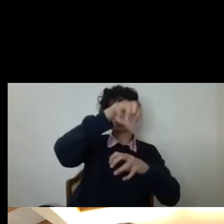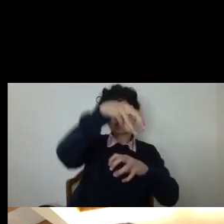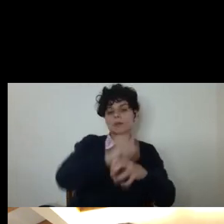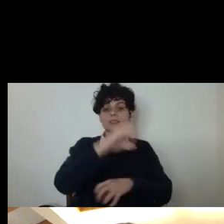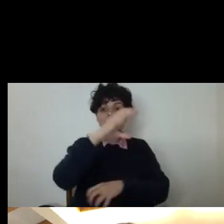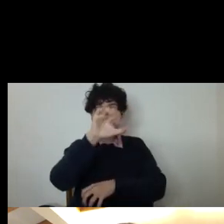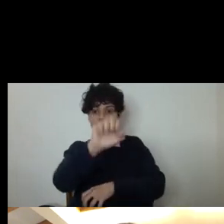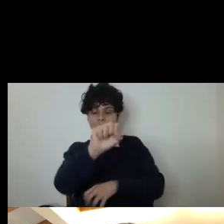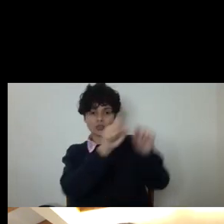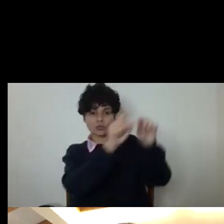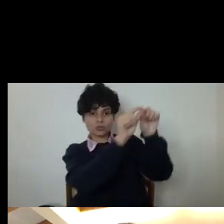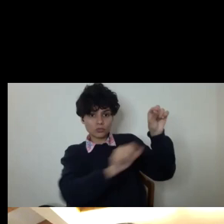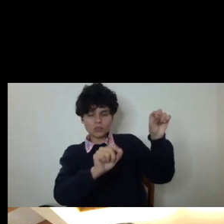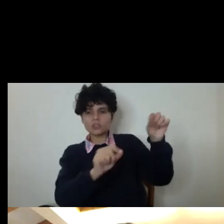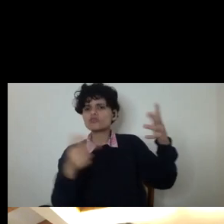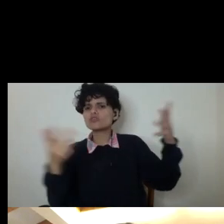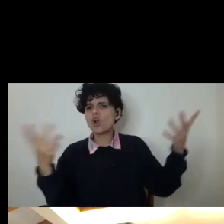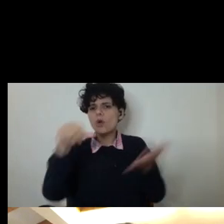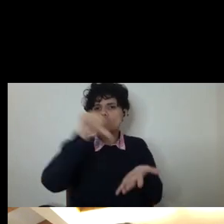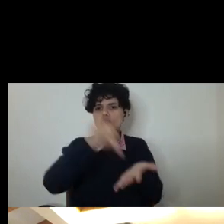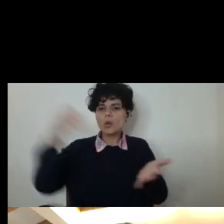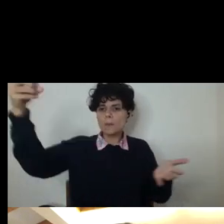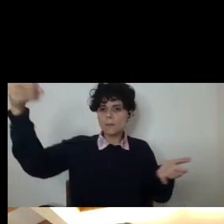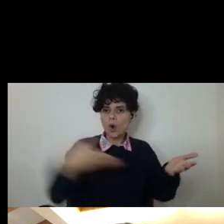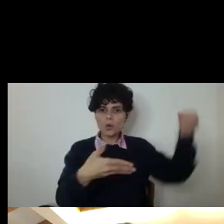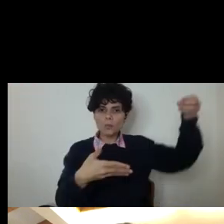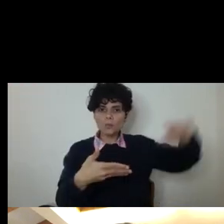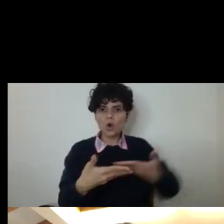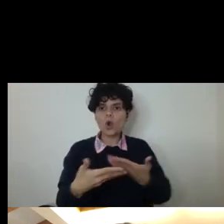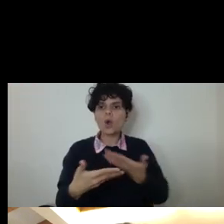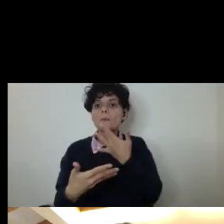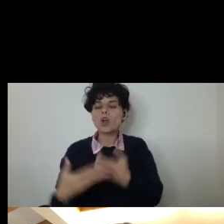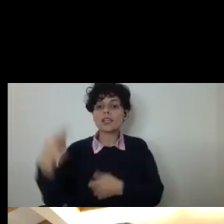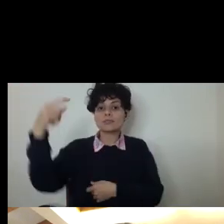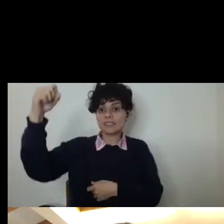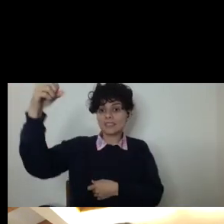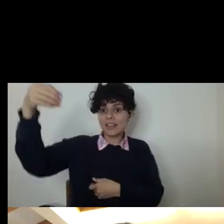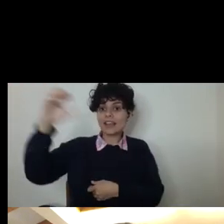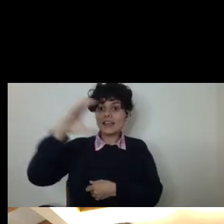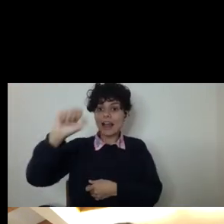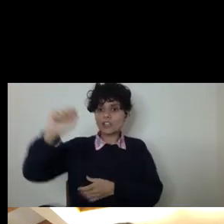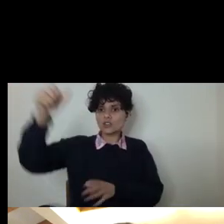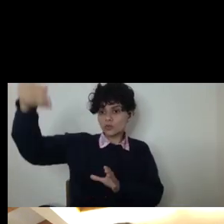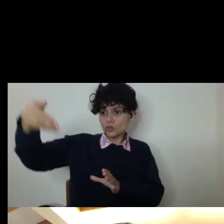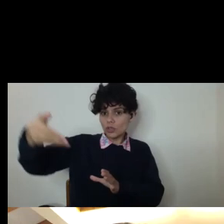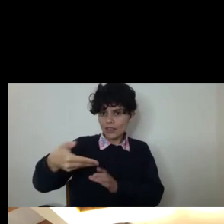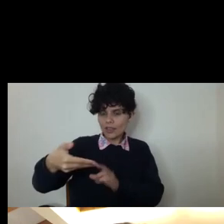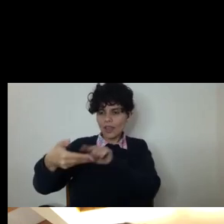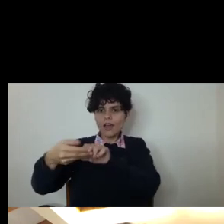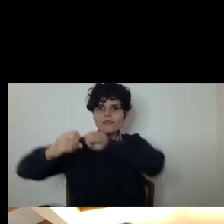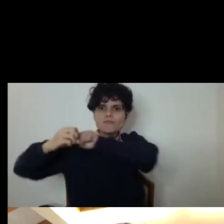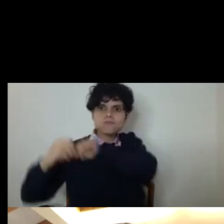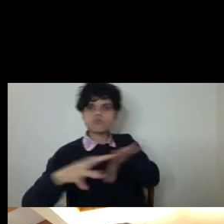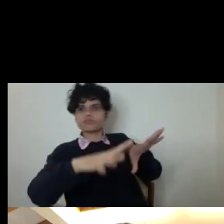forma en que se propaga el núcleo es por liberación de calcio inducida por calcio. Entonces se va generando una onda que